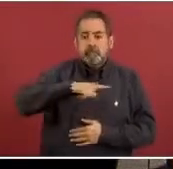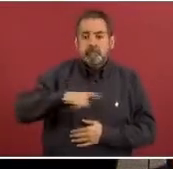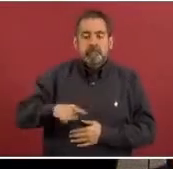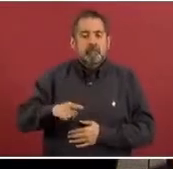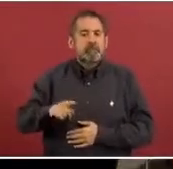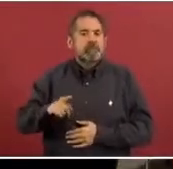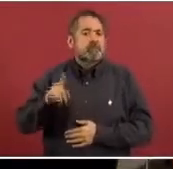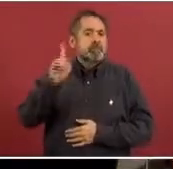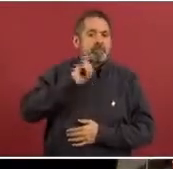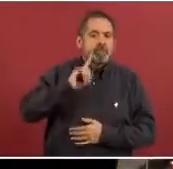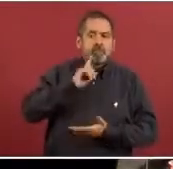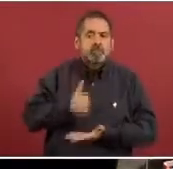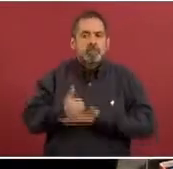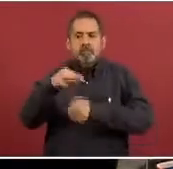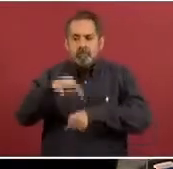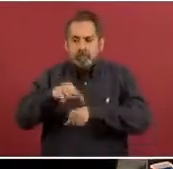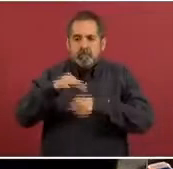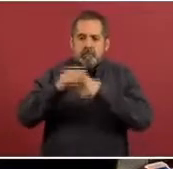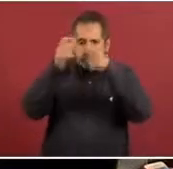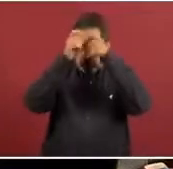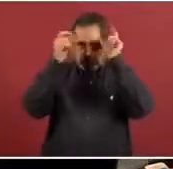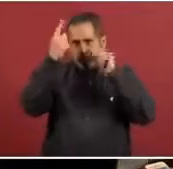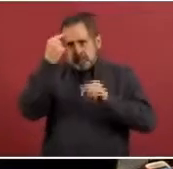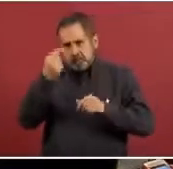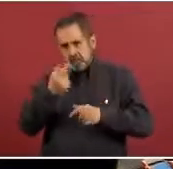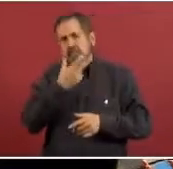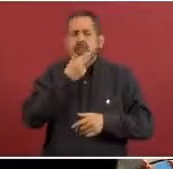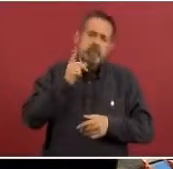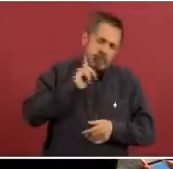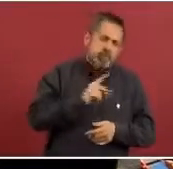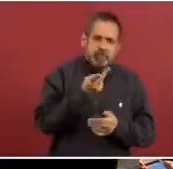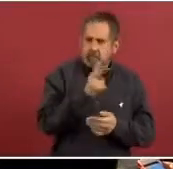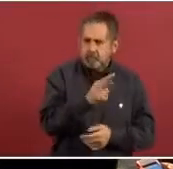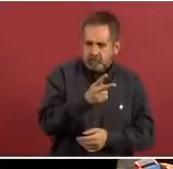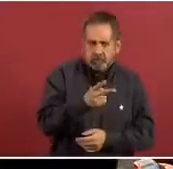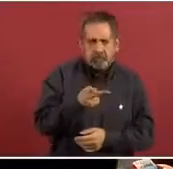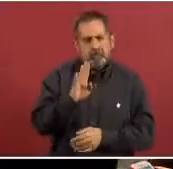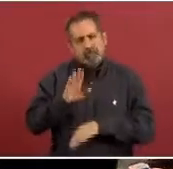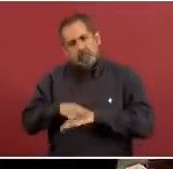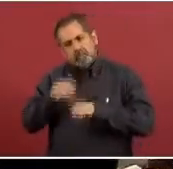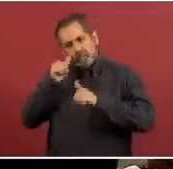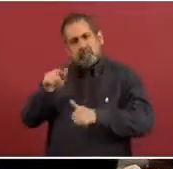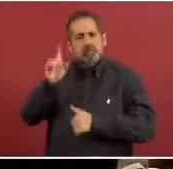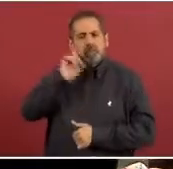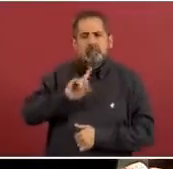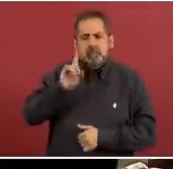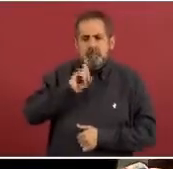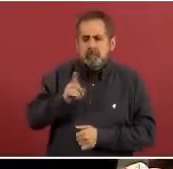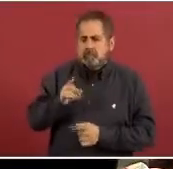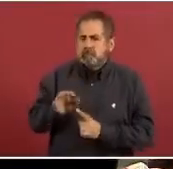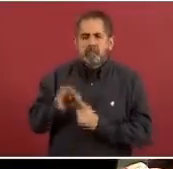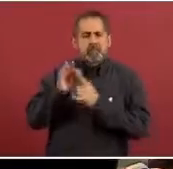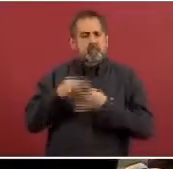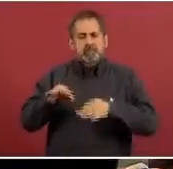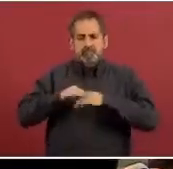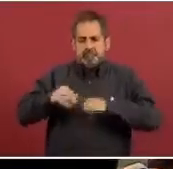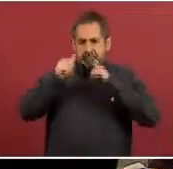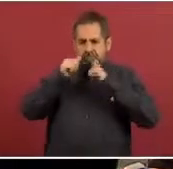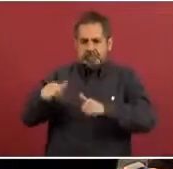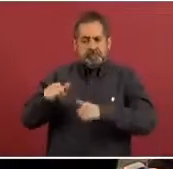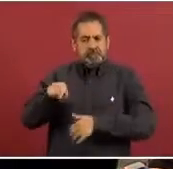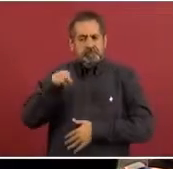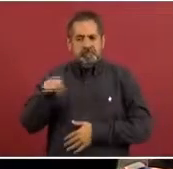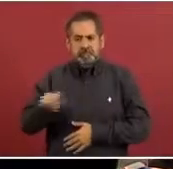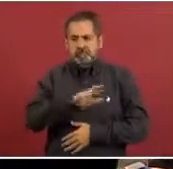salud, obviamente también a los trabajadores y a las trabajadoras de la salud, pero específicamente reconocer